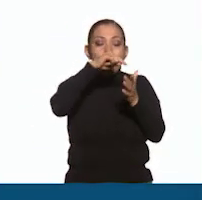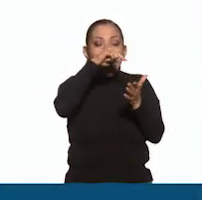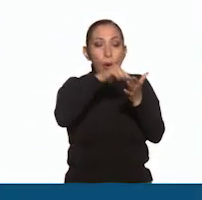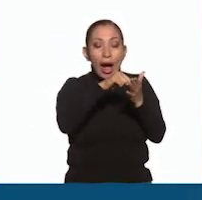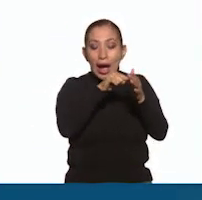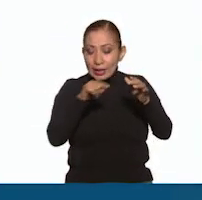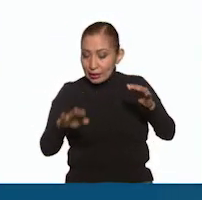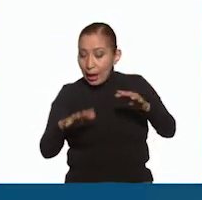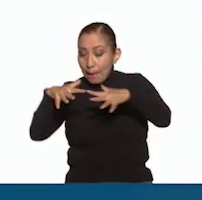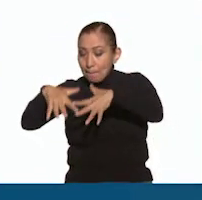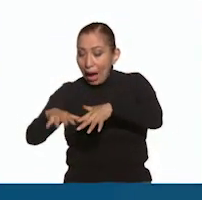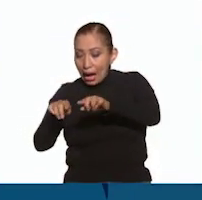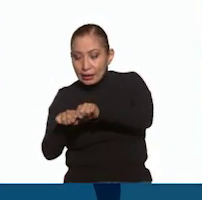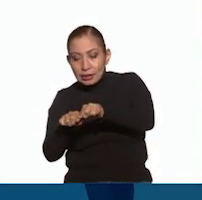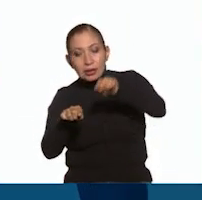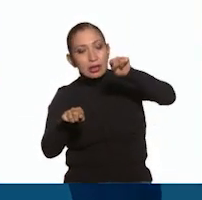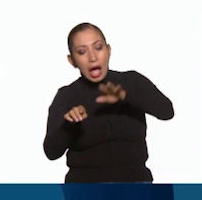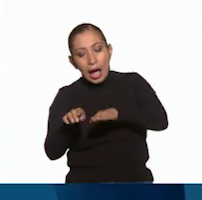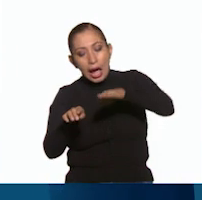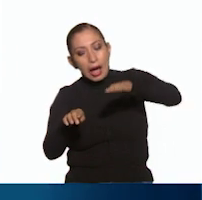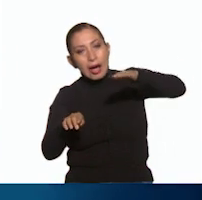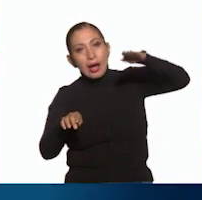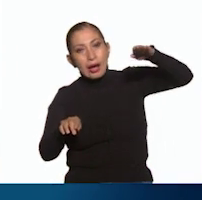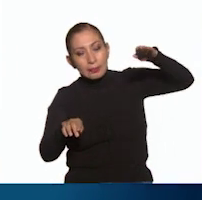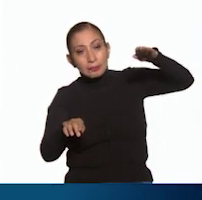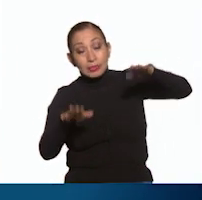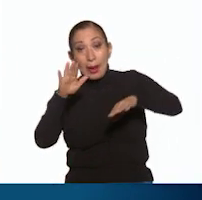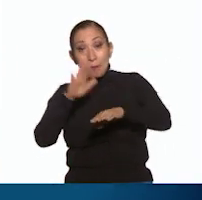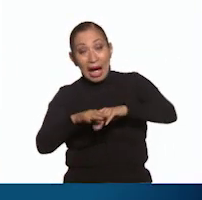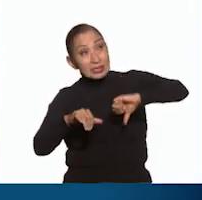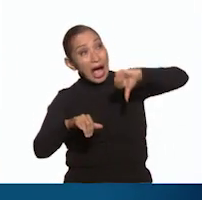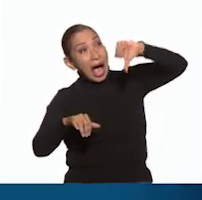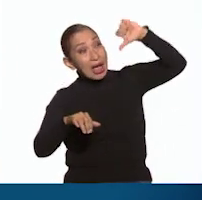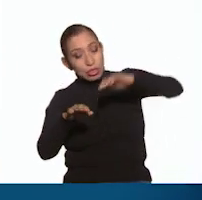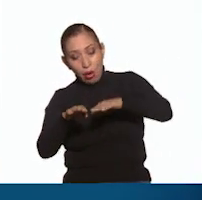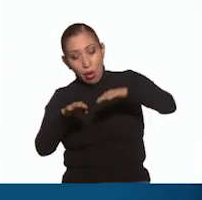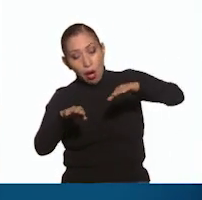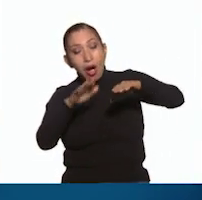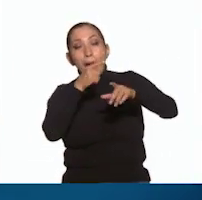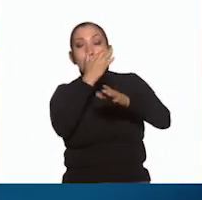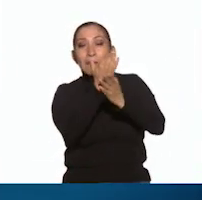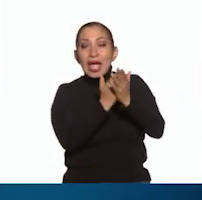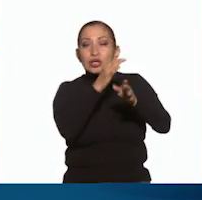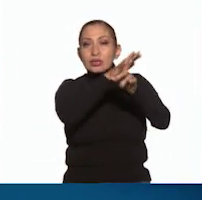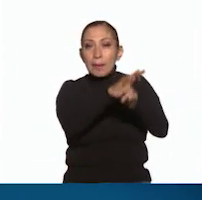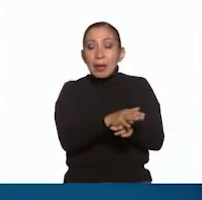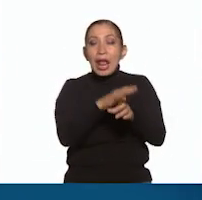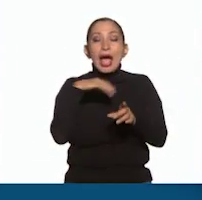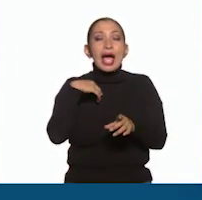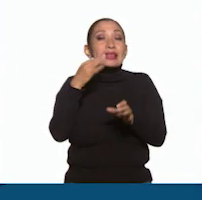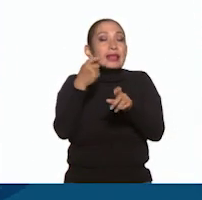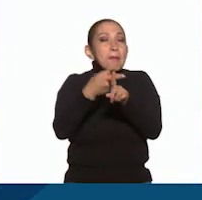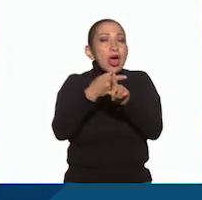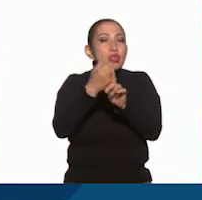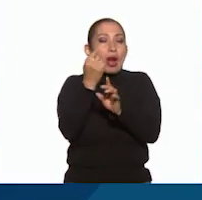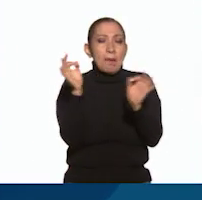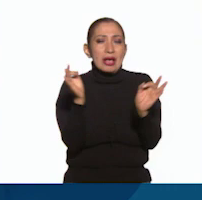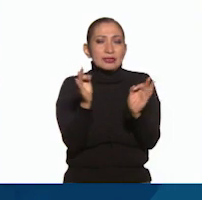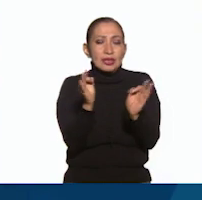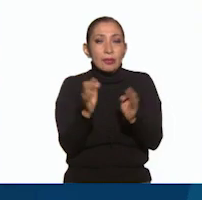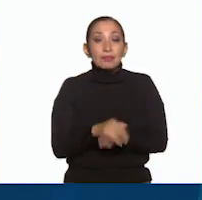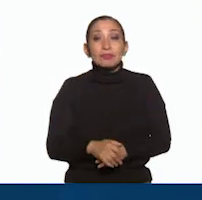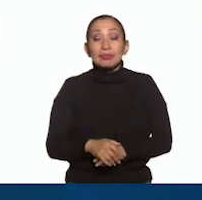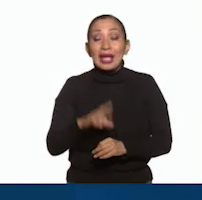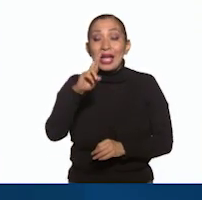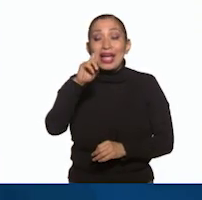lugar y el nivel medio del mar. A mayor altitud, menor presión atmosférica y temperatura. El